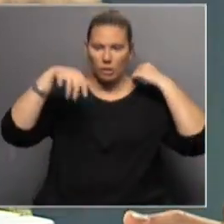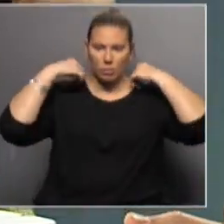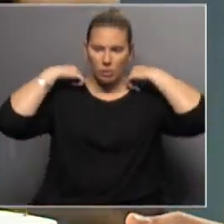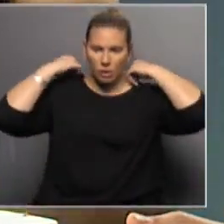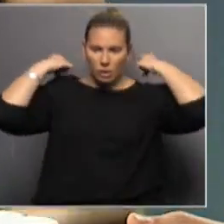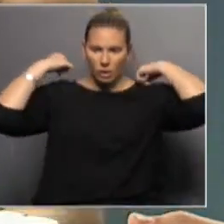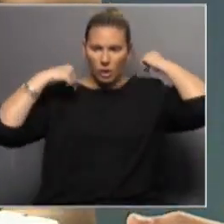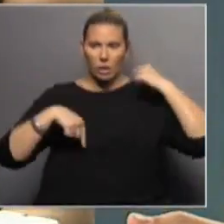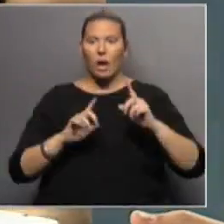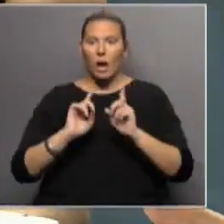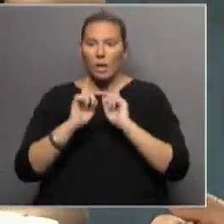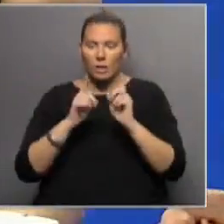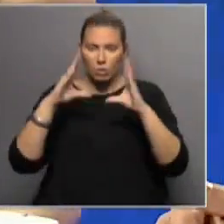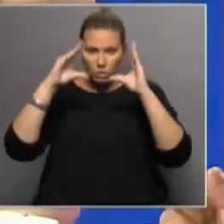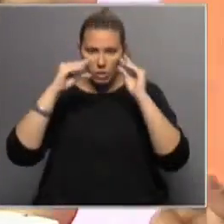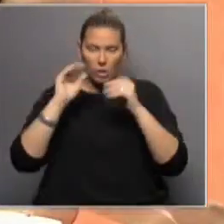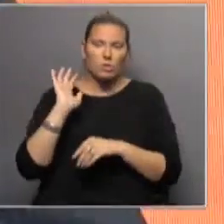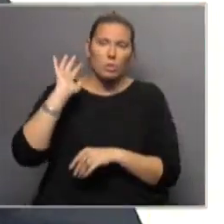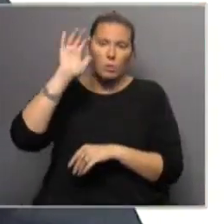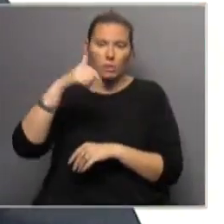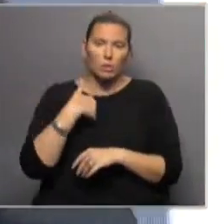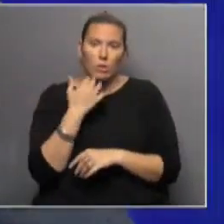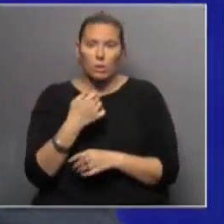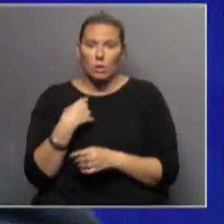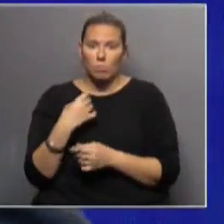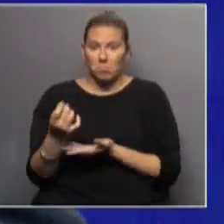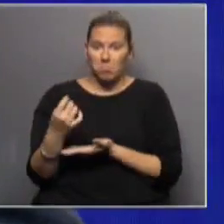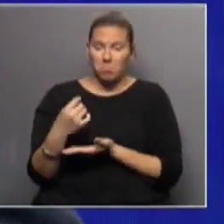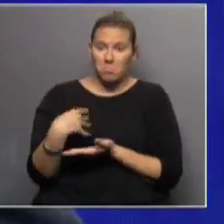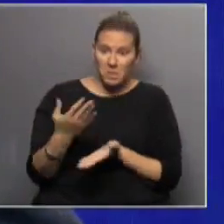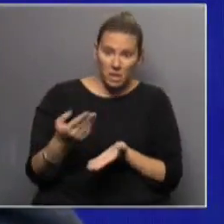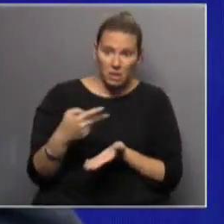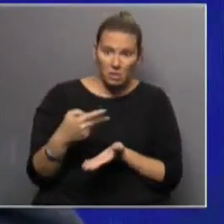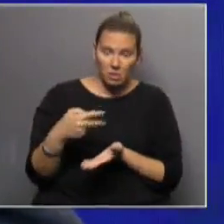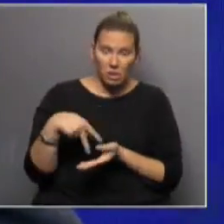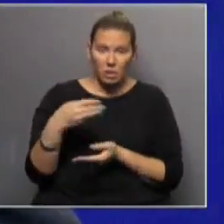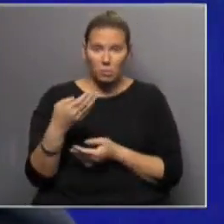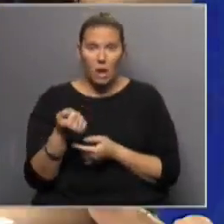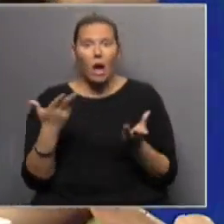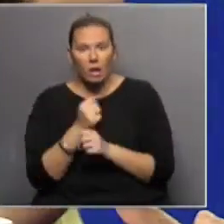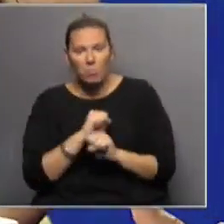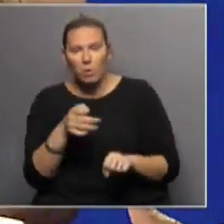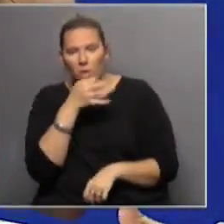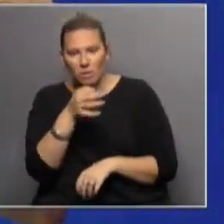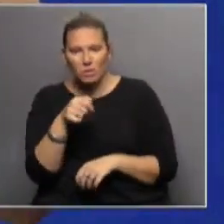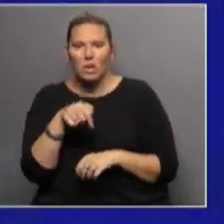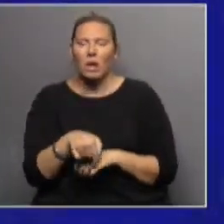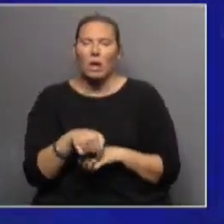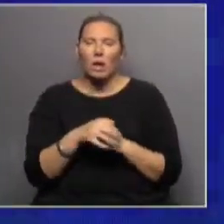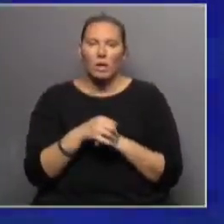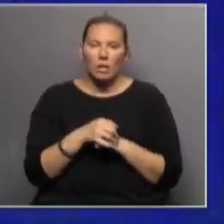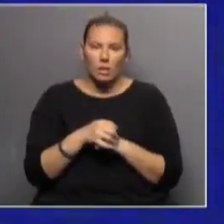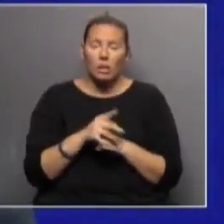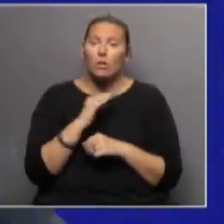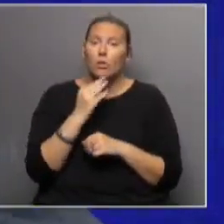acá tenemos a las 11 de la noche un partido. No sé por qué me echaron en la NBA. No, te echaron como un perro. Bueno, da tu descargo acá, lo podés dar. Sí, acá está Riola en el estudio,